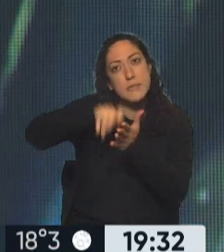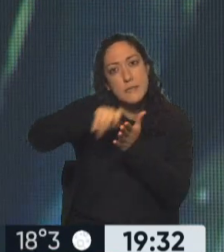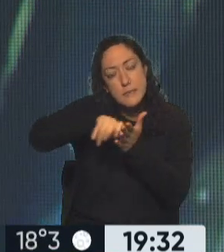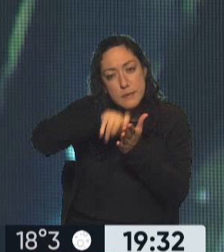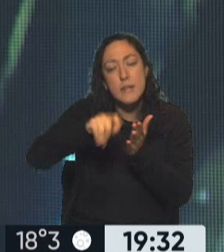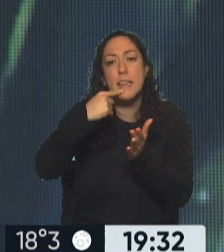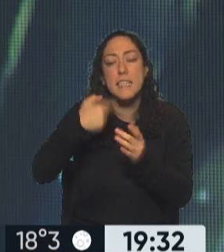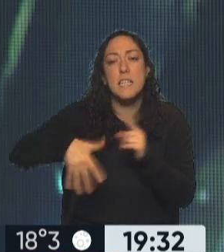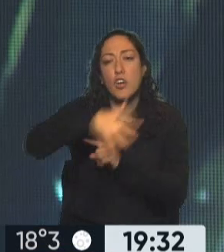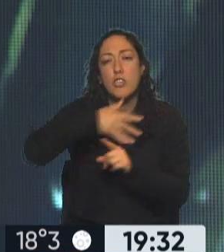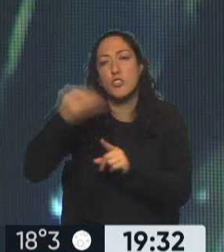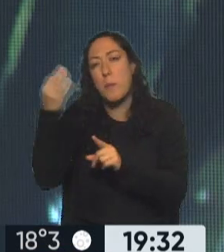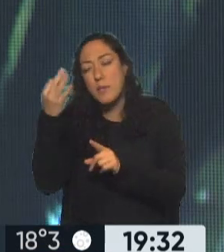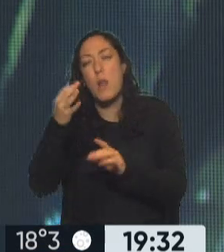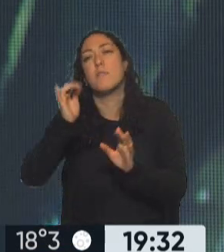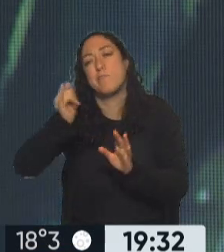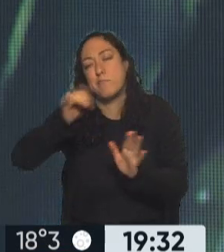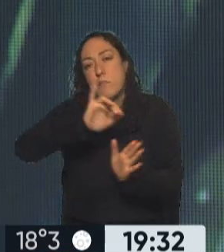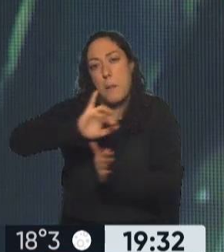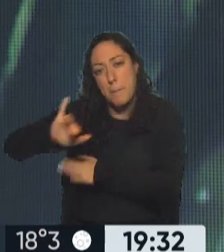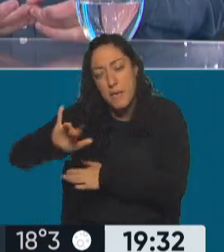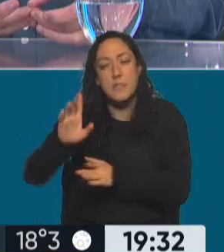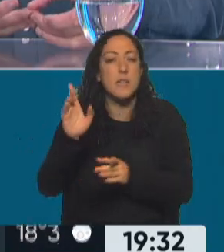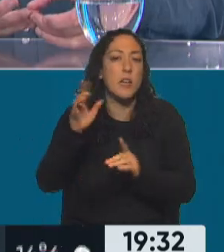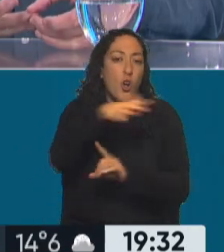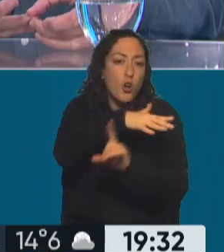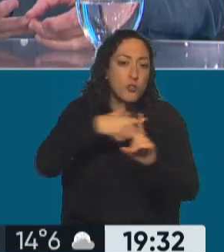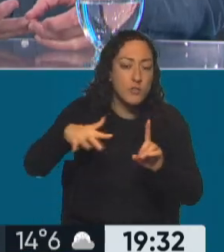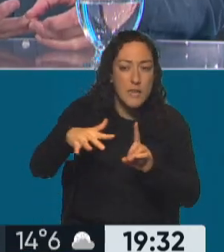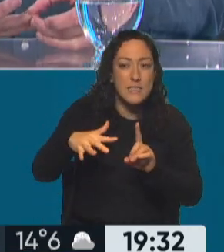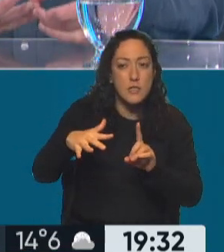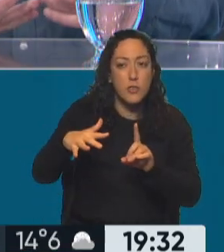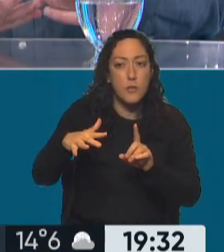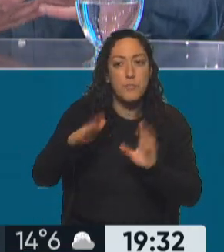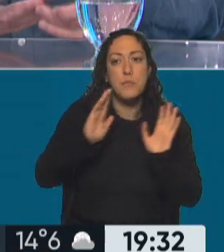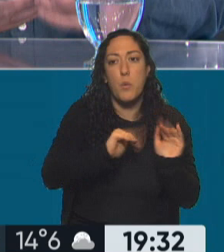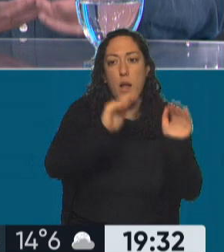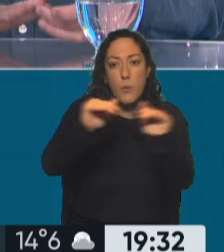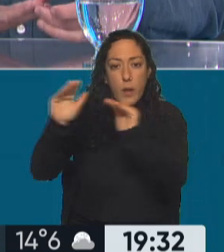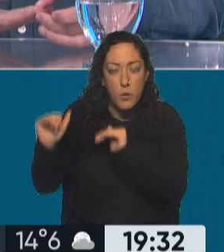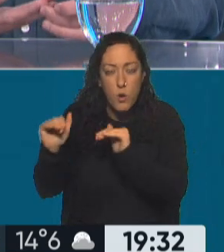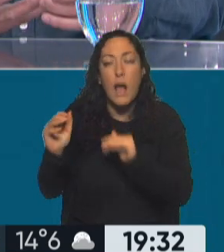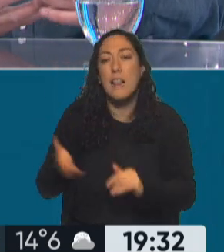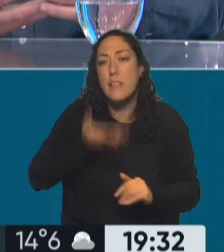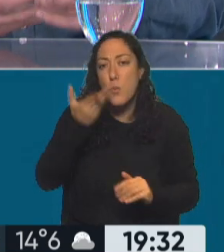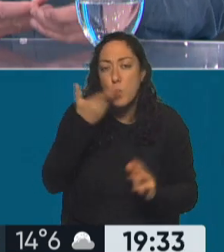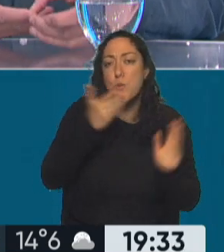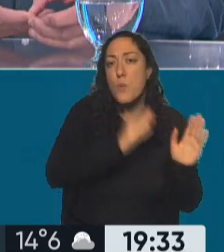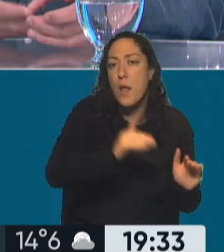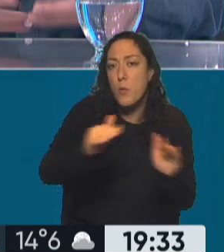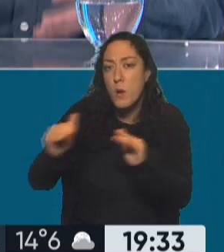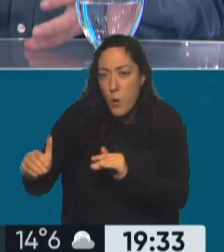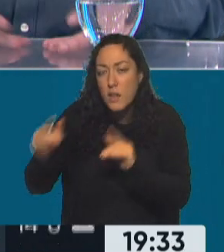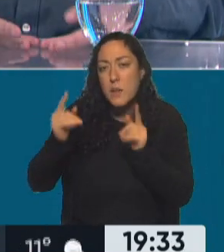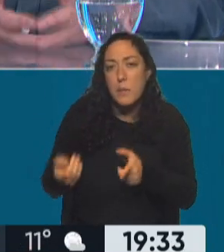de cada contexto particular, hay un contexto que comparten, hay discursos que comparten y hay una cooperación.